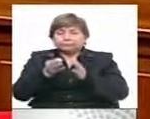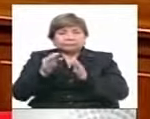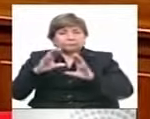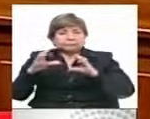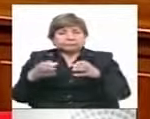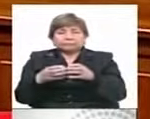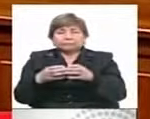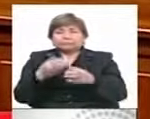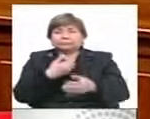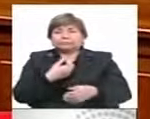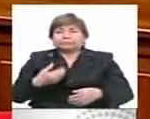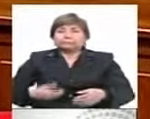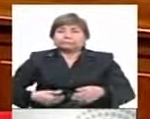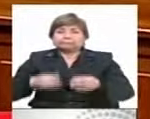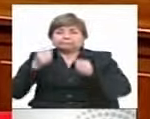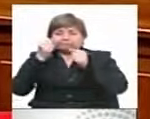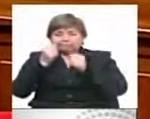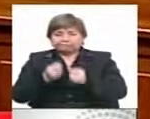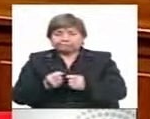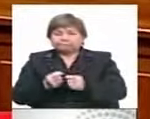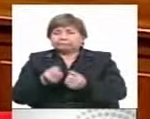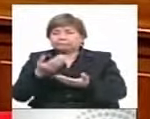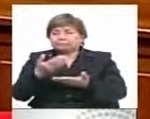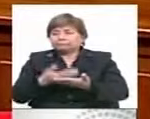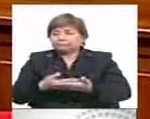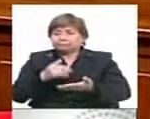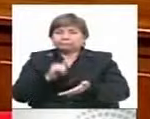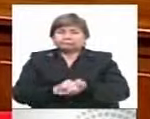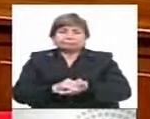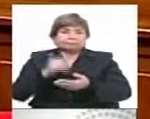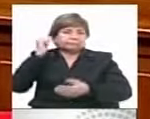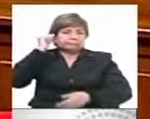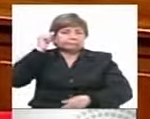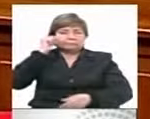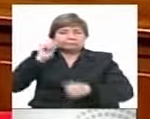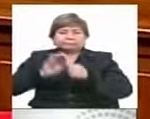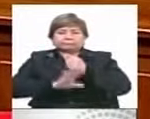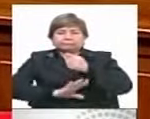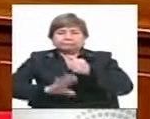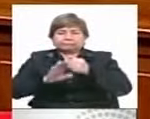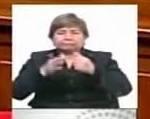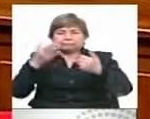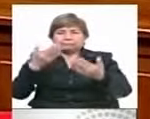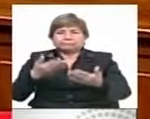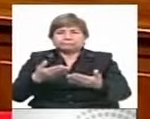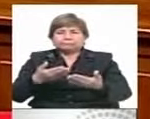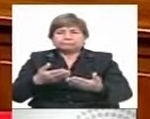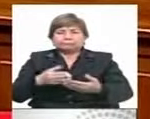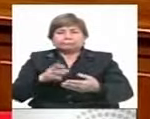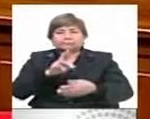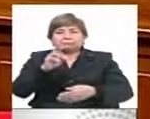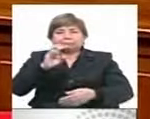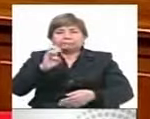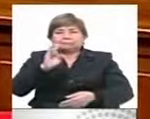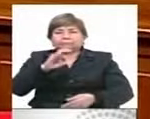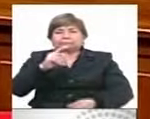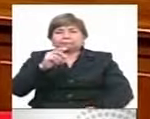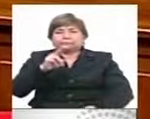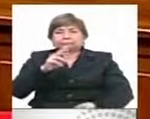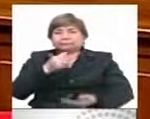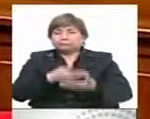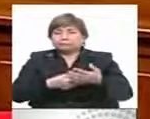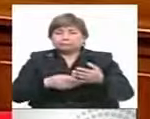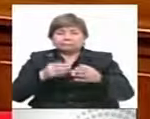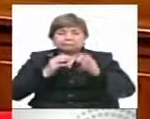del gobierno se centran en dar prioridad a los derechos básicos de la persona, la reactivación económica,